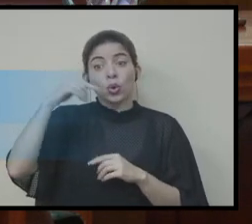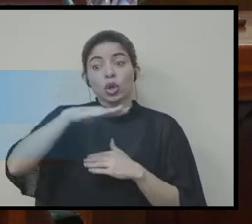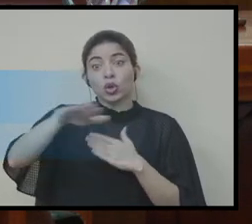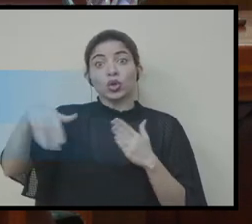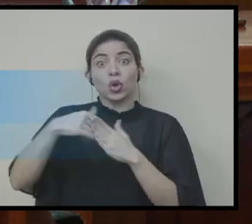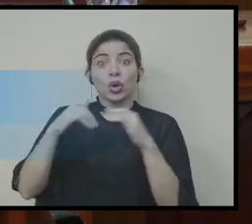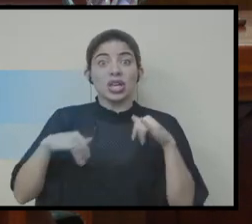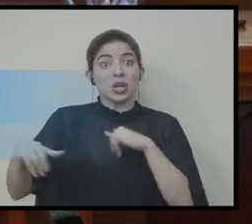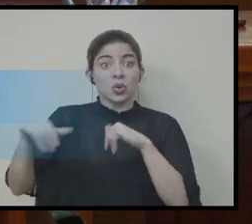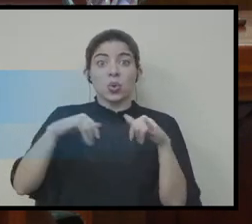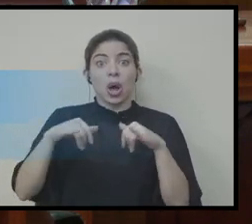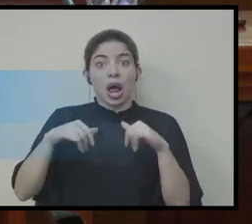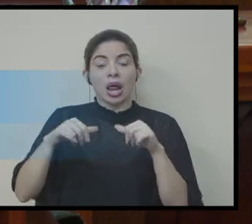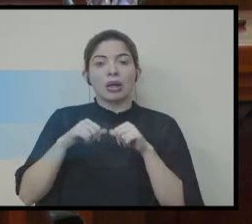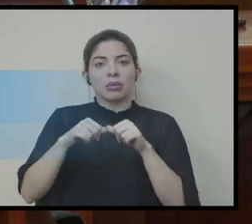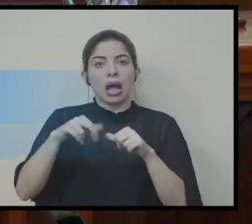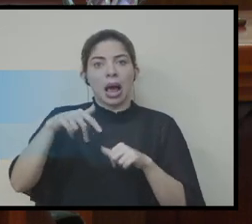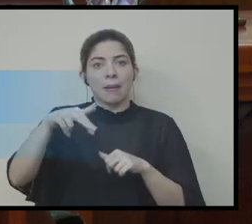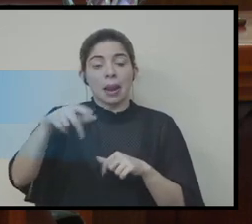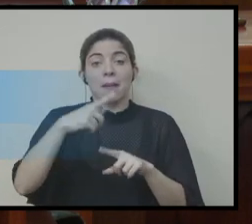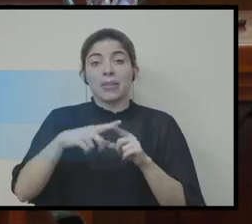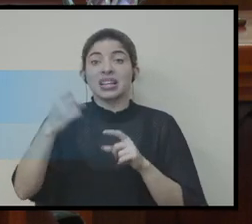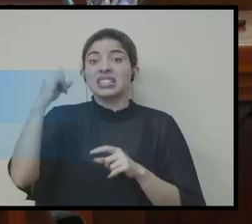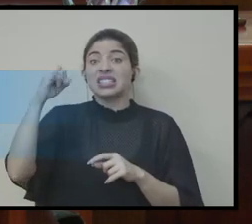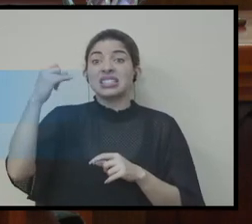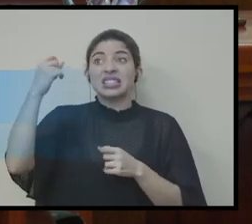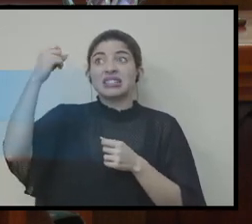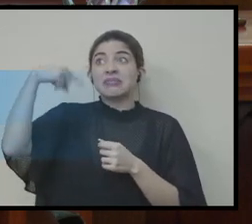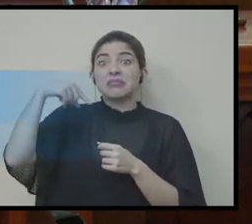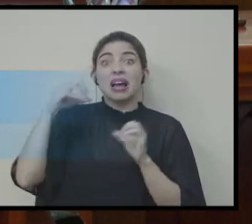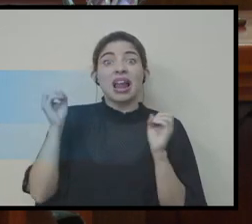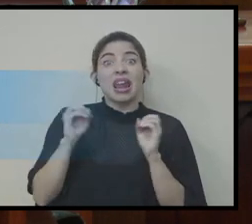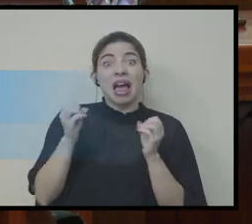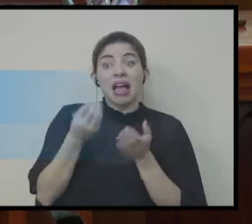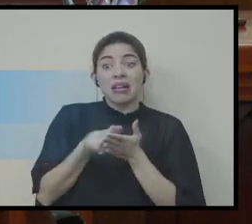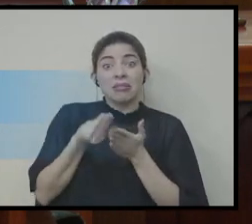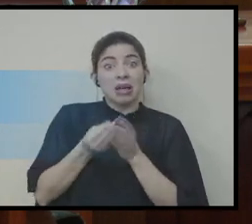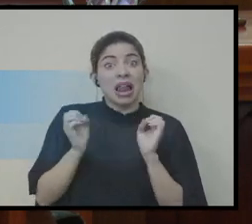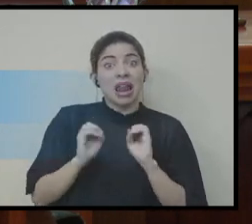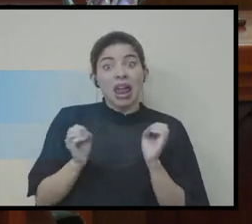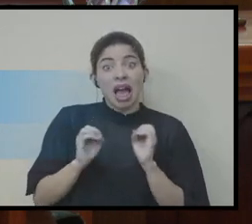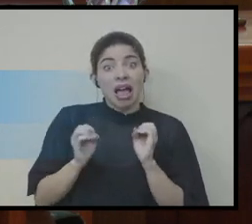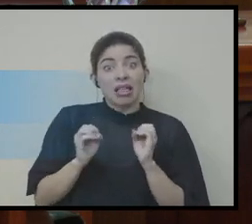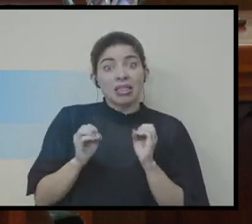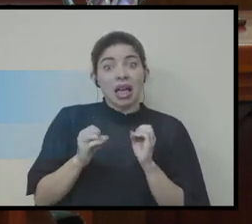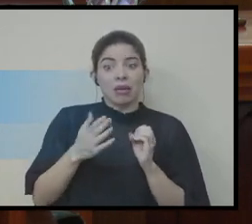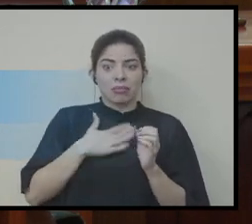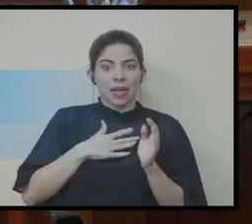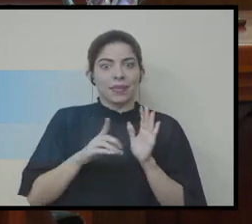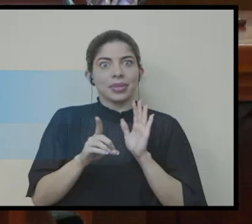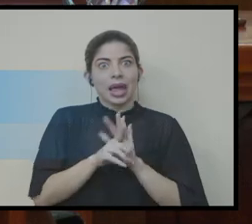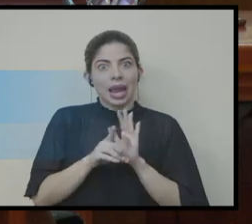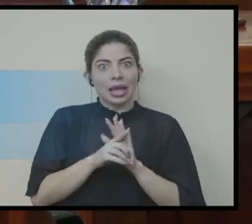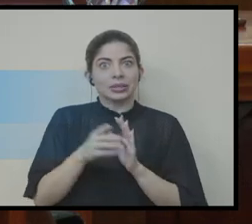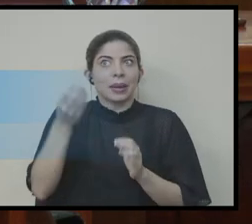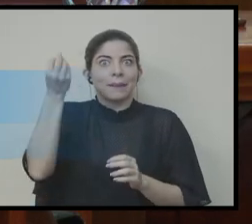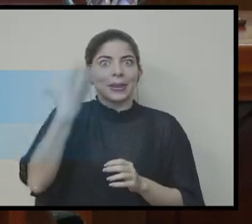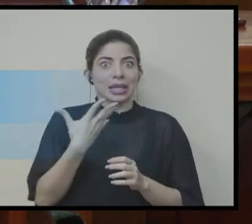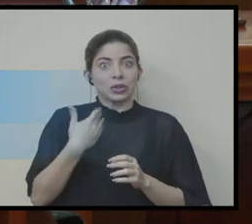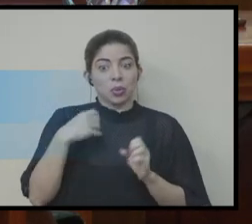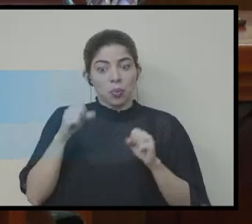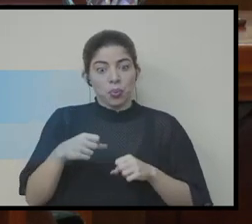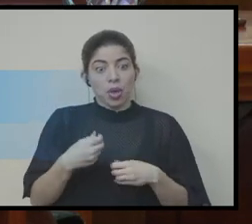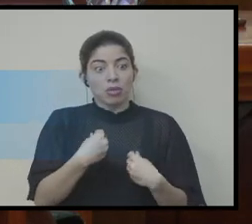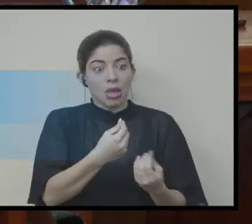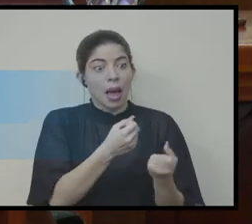todos, vamos caminando. El problema es cuando no le cae nada a nadie. Y ahora, si yo tengo el derecho y la bendición de poder